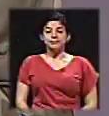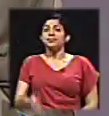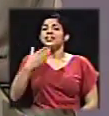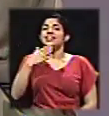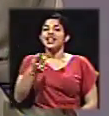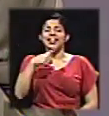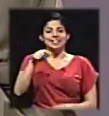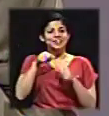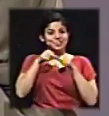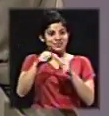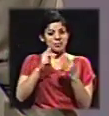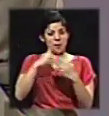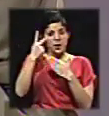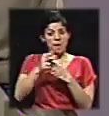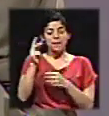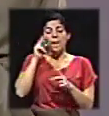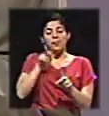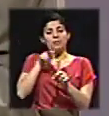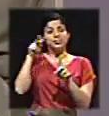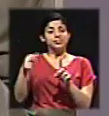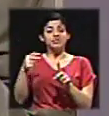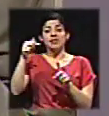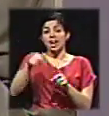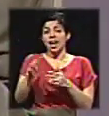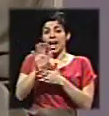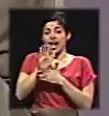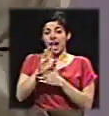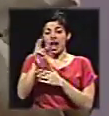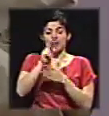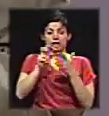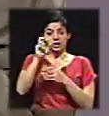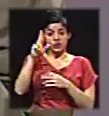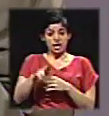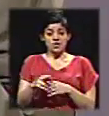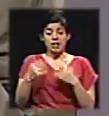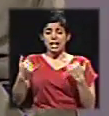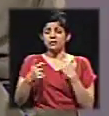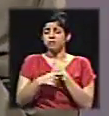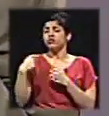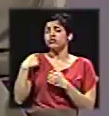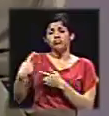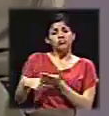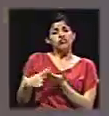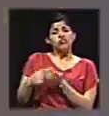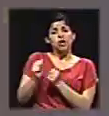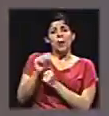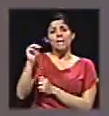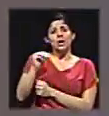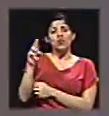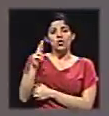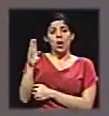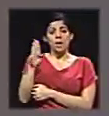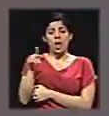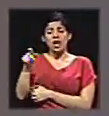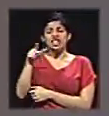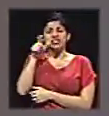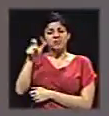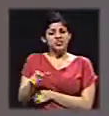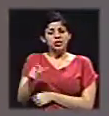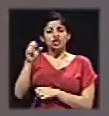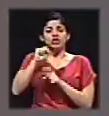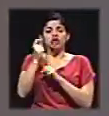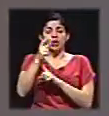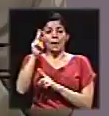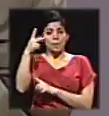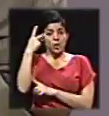Gracias por continuar en su programa Puntos de Vista aquí en Canal UCR. En esta ocasión conversamos con Manuel Rojas Bolaños, sociólogo político y